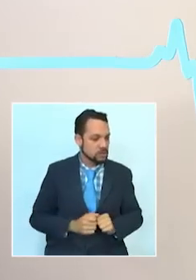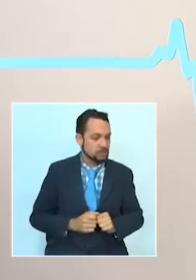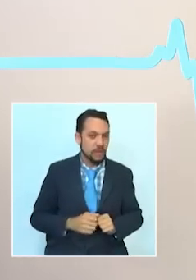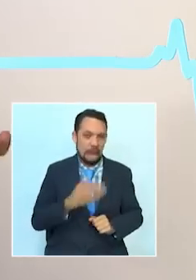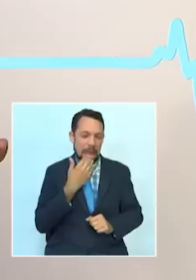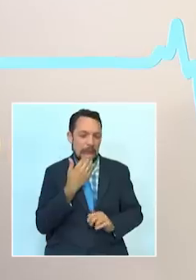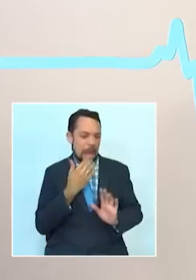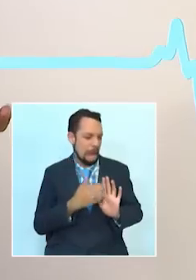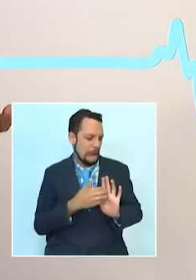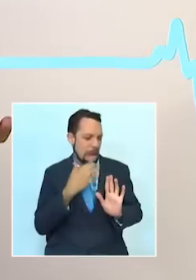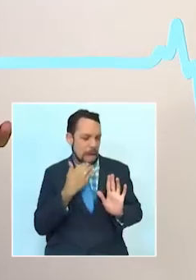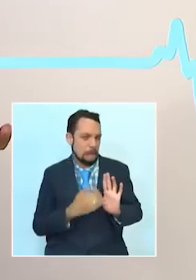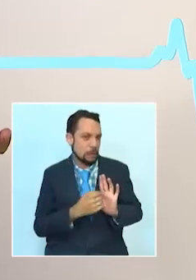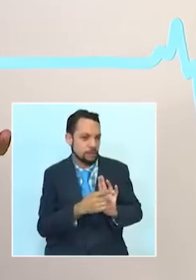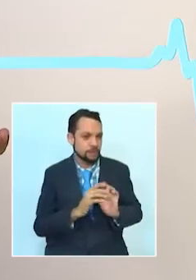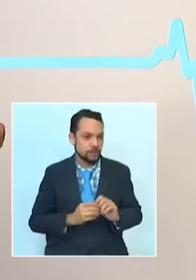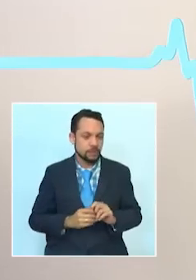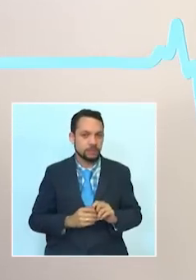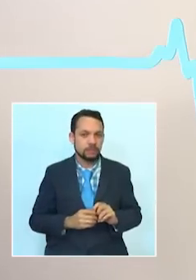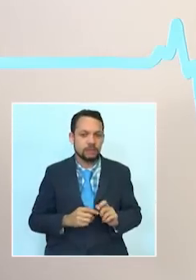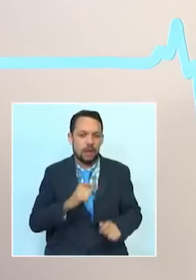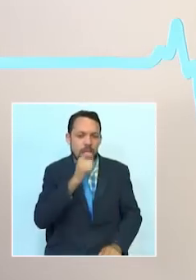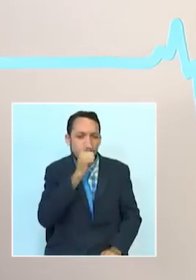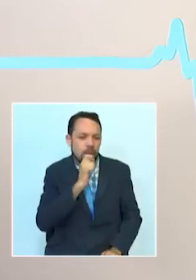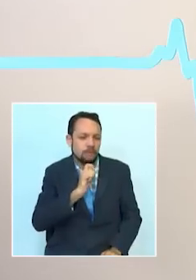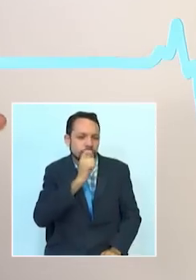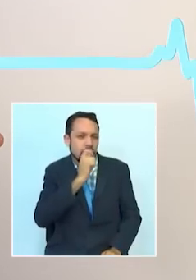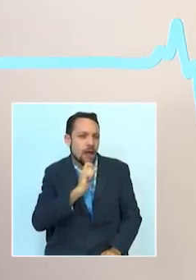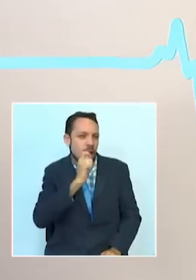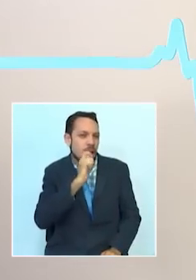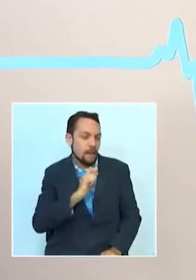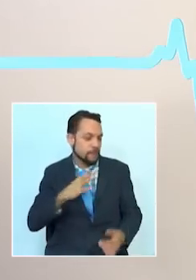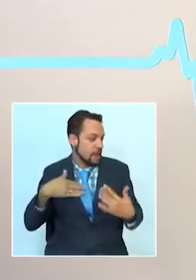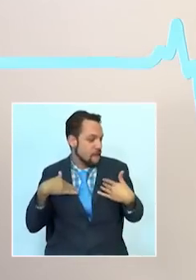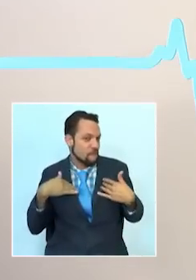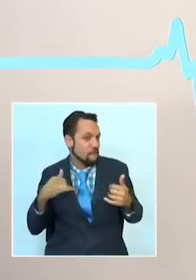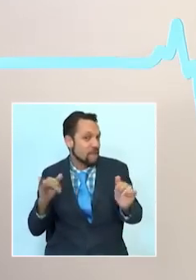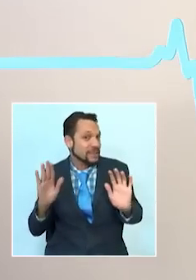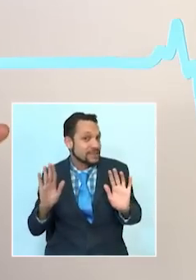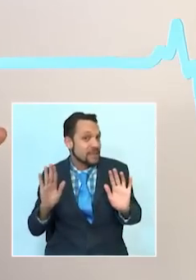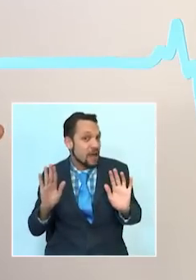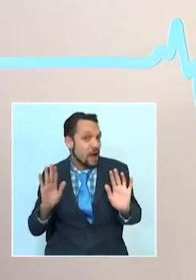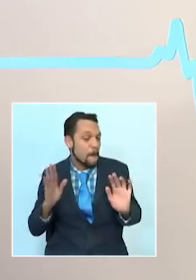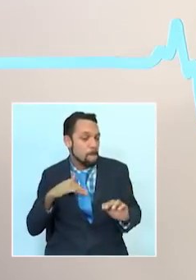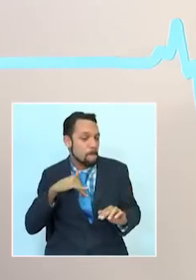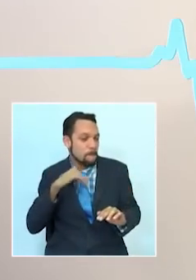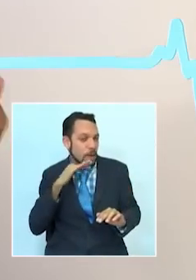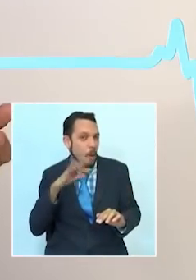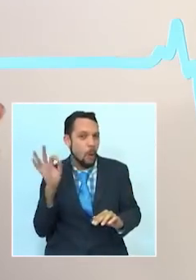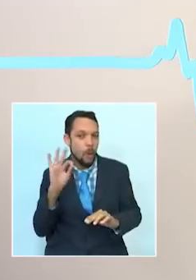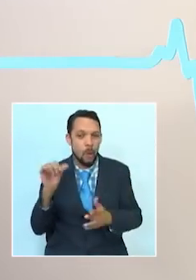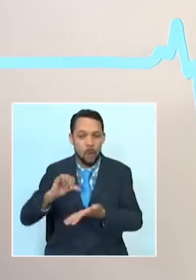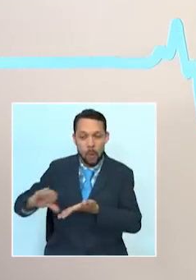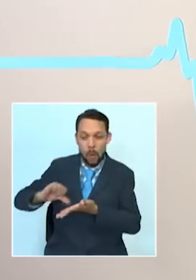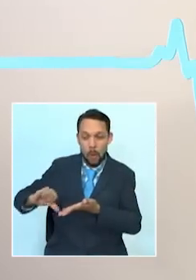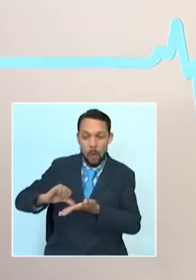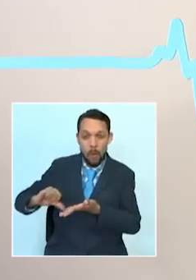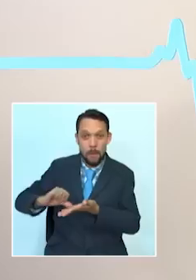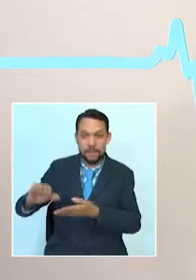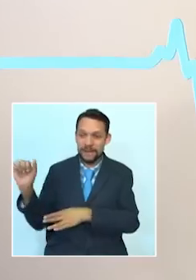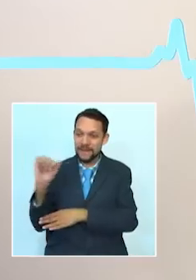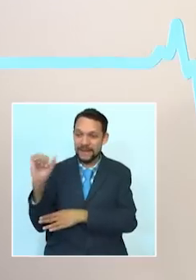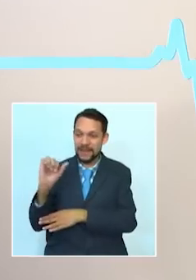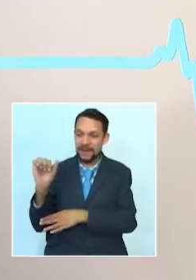algo eh yo me como un helado y eso me da placer no felicidad o yo me compro un carro y eso me da placer más no